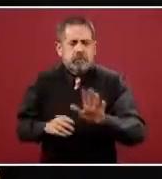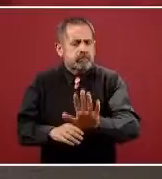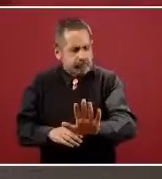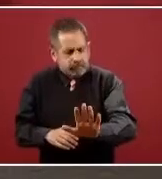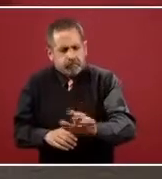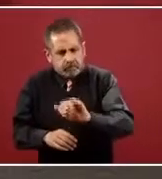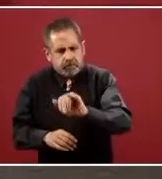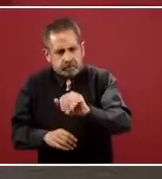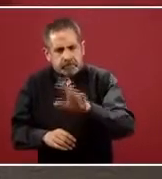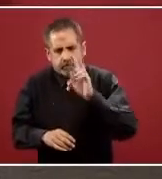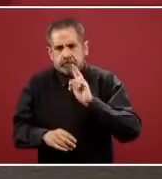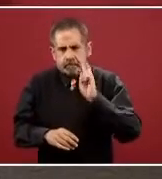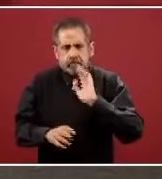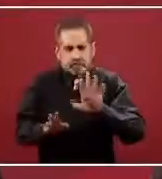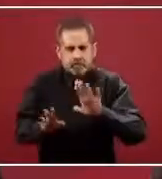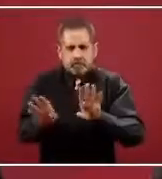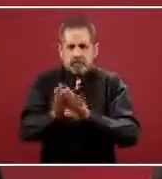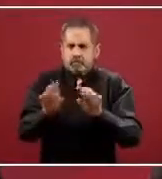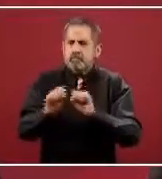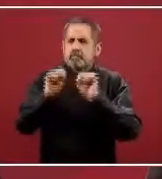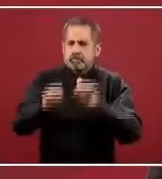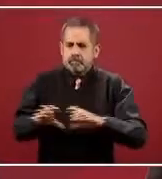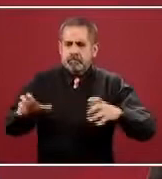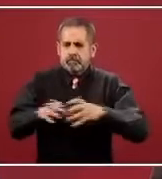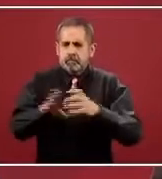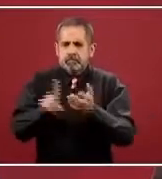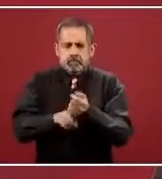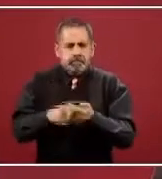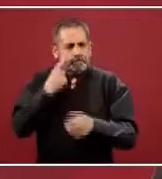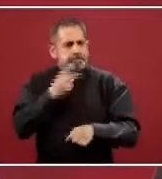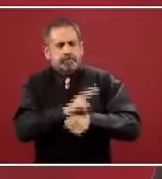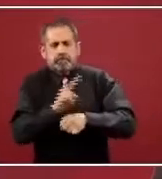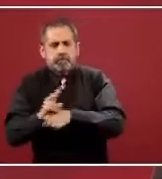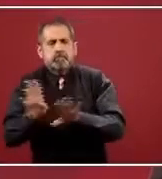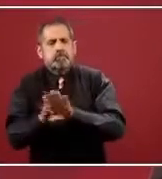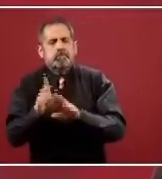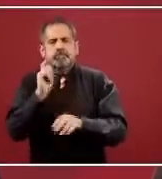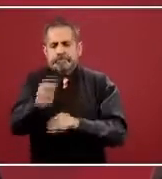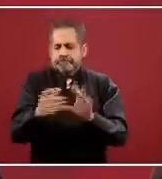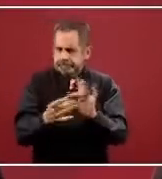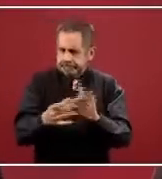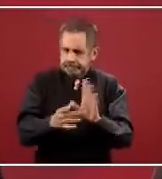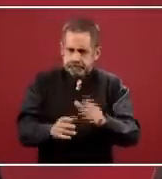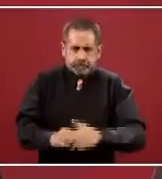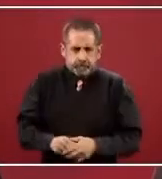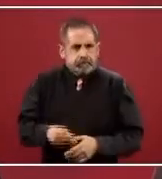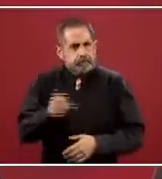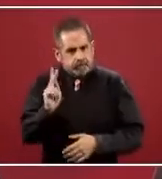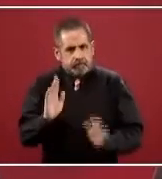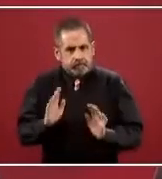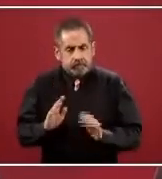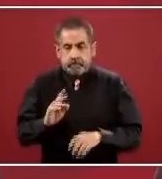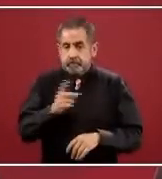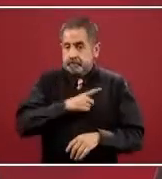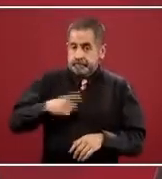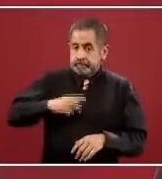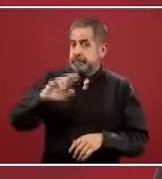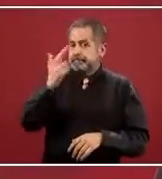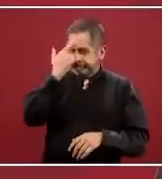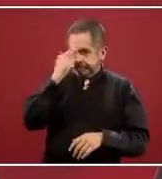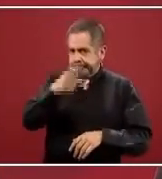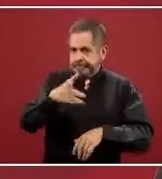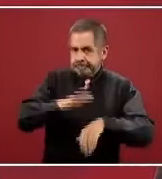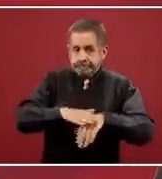de del sistema, cómo funciona el sistema de vigilancia epidemiológica, ¿verdad? Pero aún así hay que recordar que